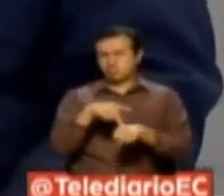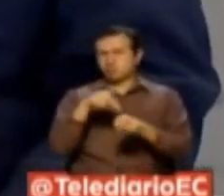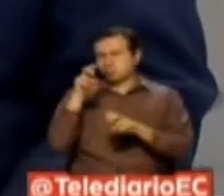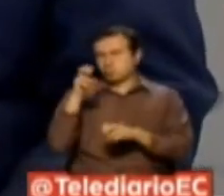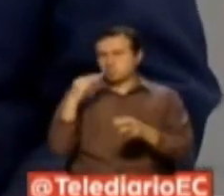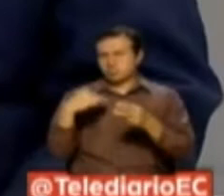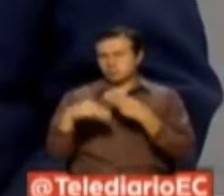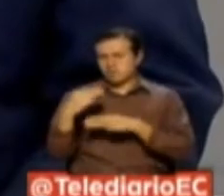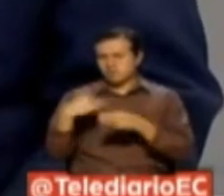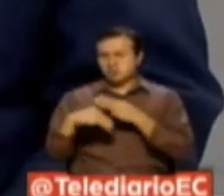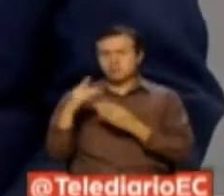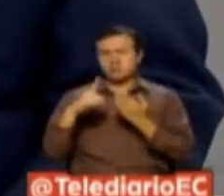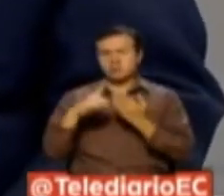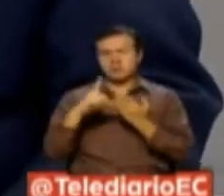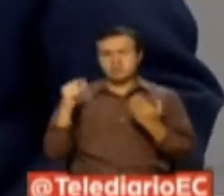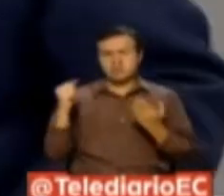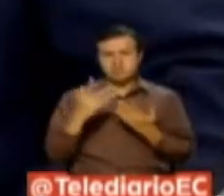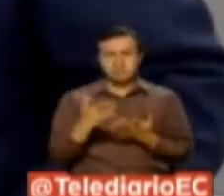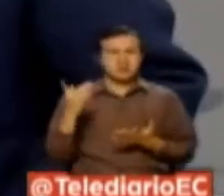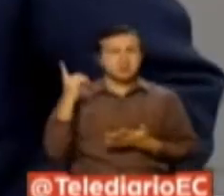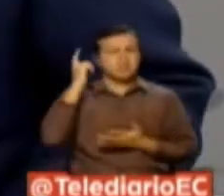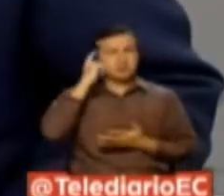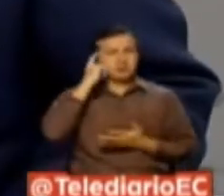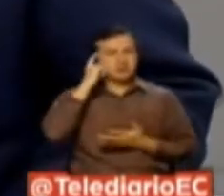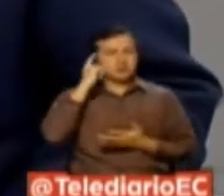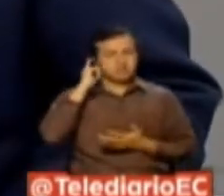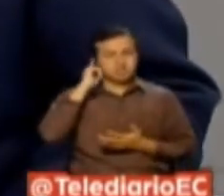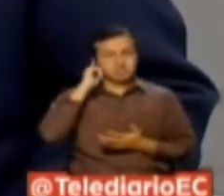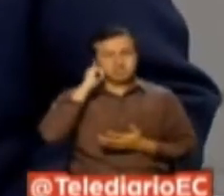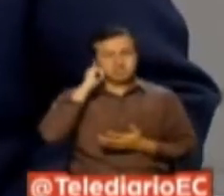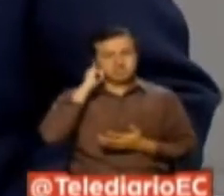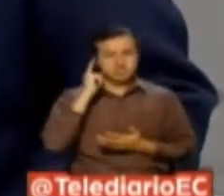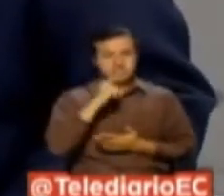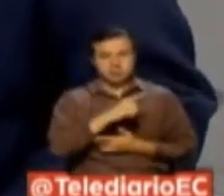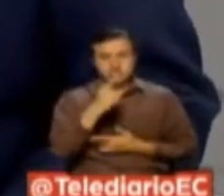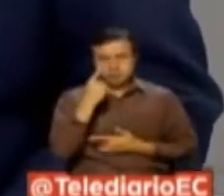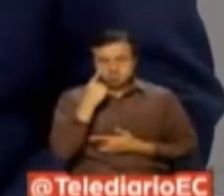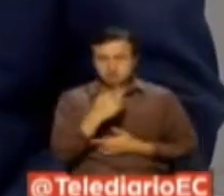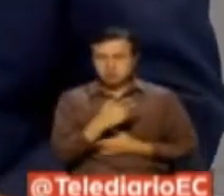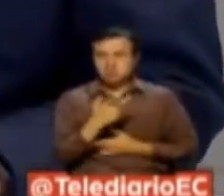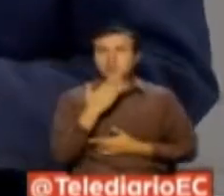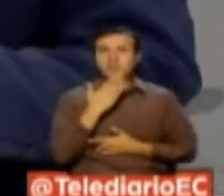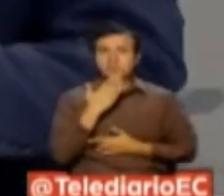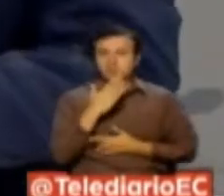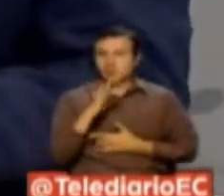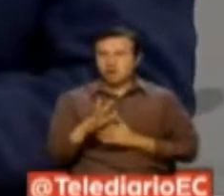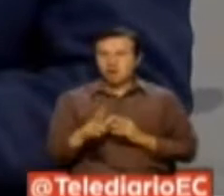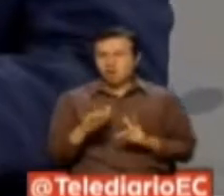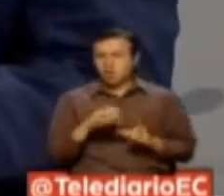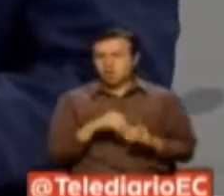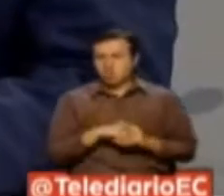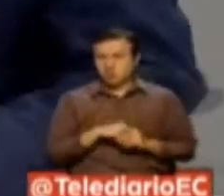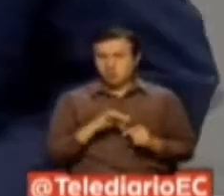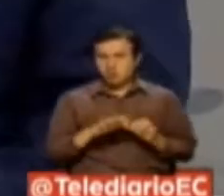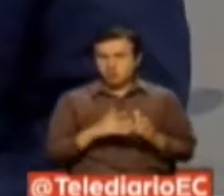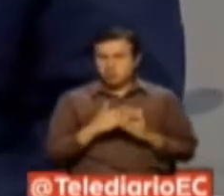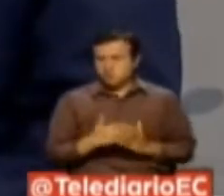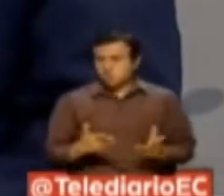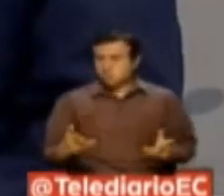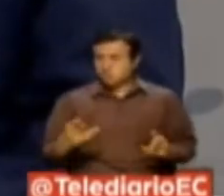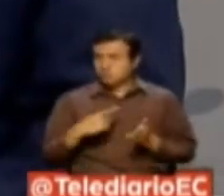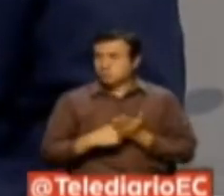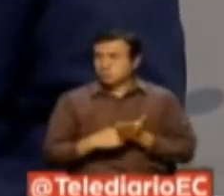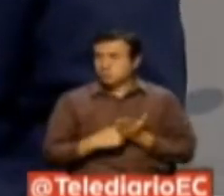en mercados financieros piensa que está descartado el hecho de que pueda haber corrupción en este tipo de